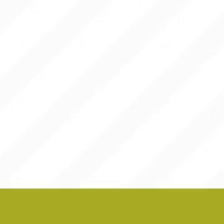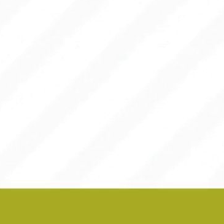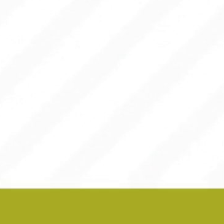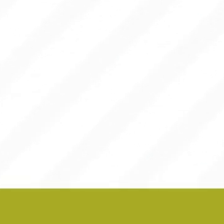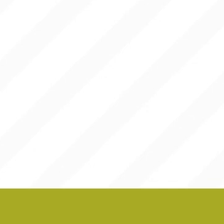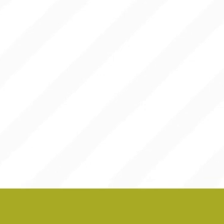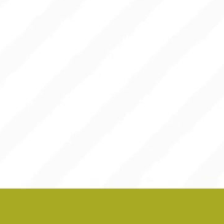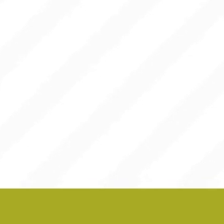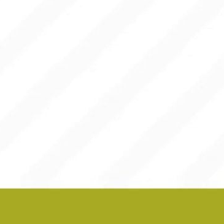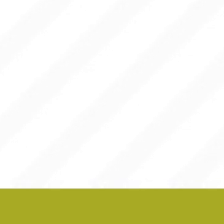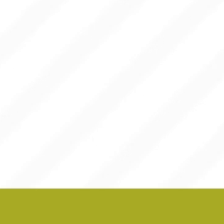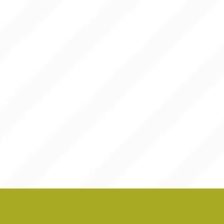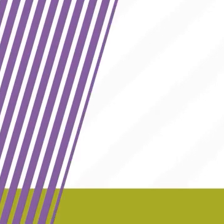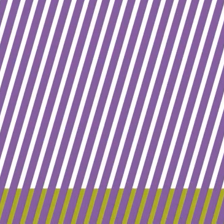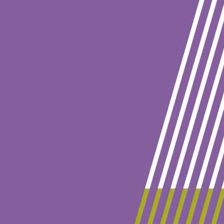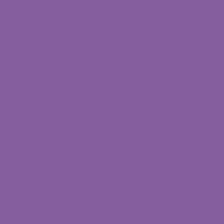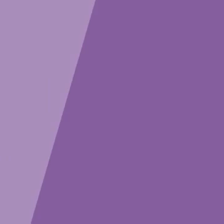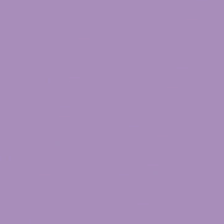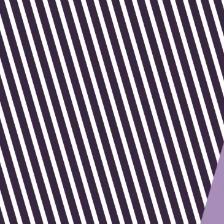y